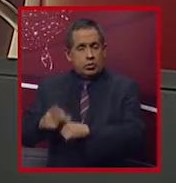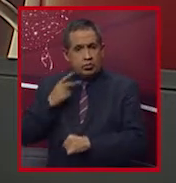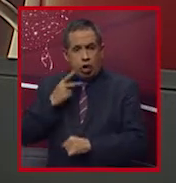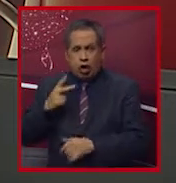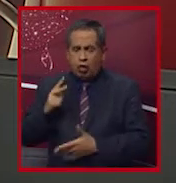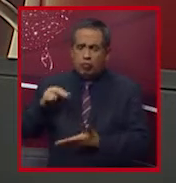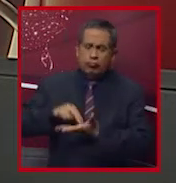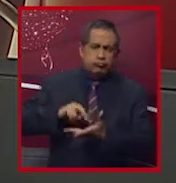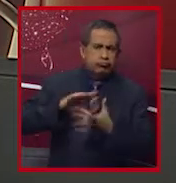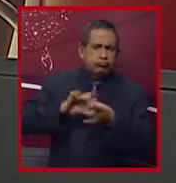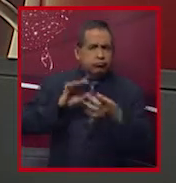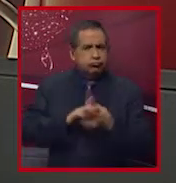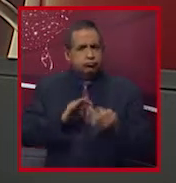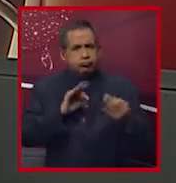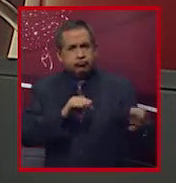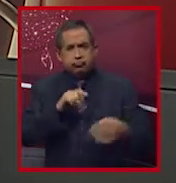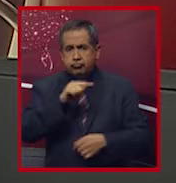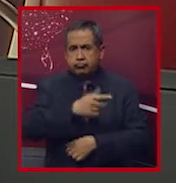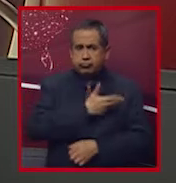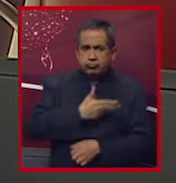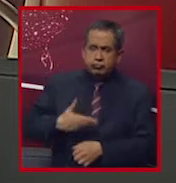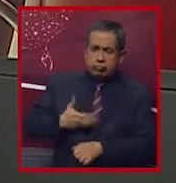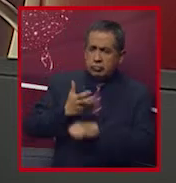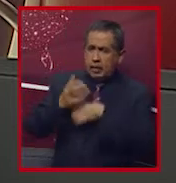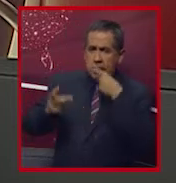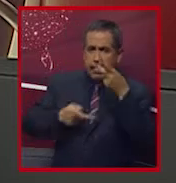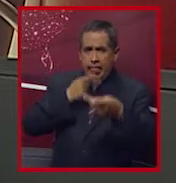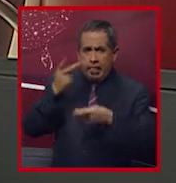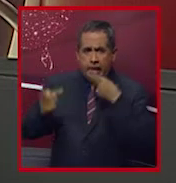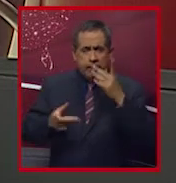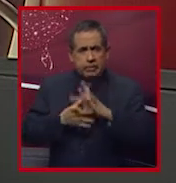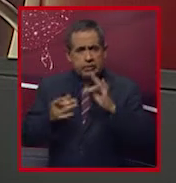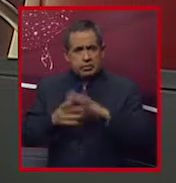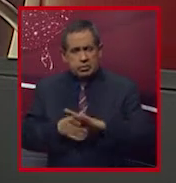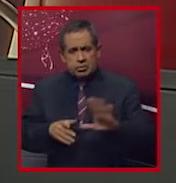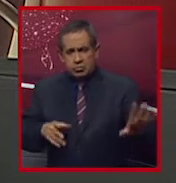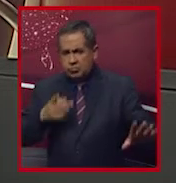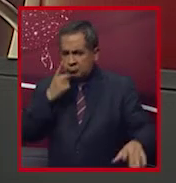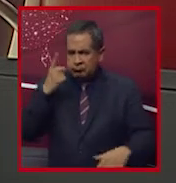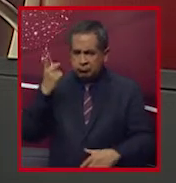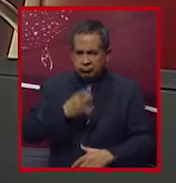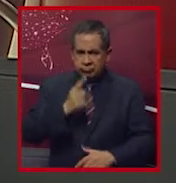órgano legislativo ante las manifestaciones y acciones del presidente de Estados Unidos, Donald Trump.